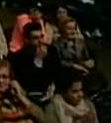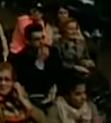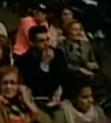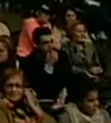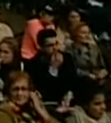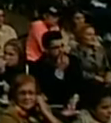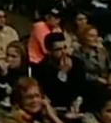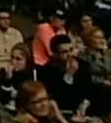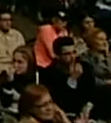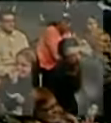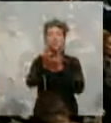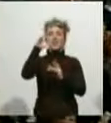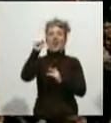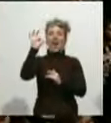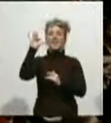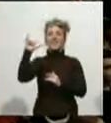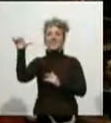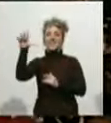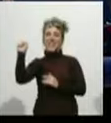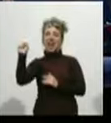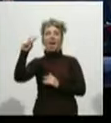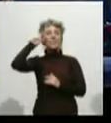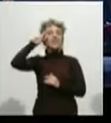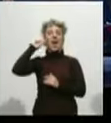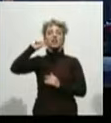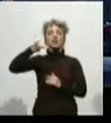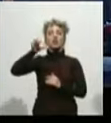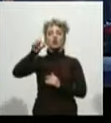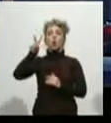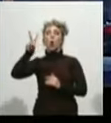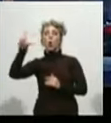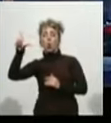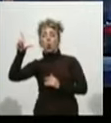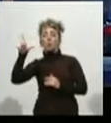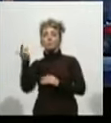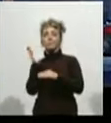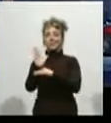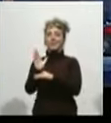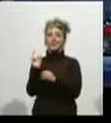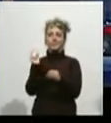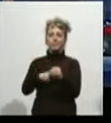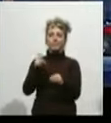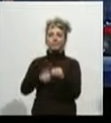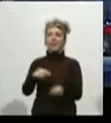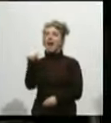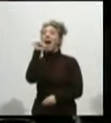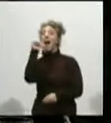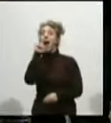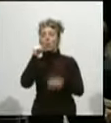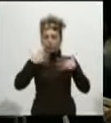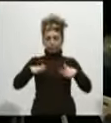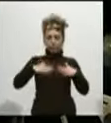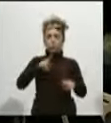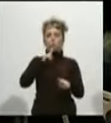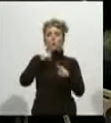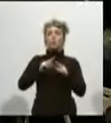Jesús Casilla, Drag Soul, representando a la discoteca Aqua con la fantasía